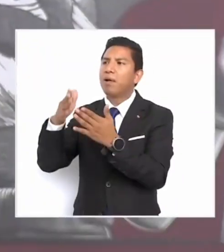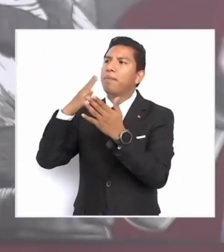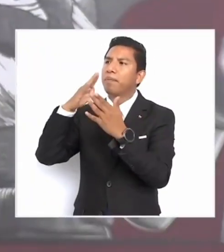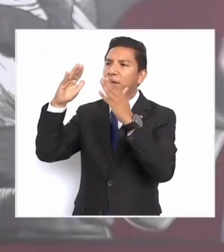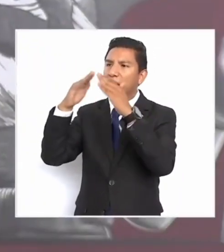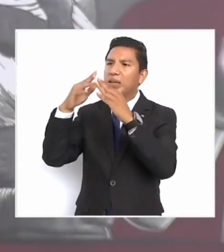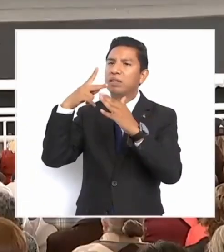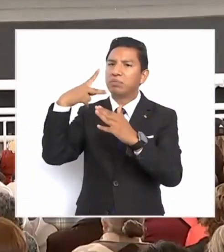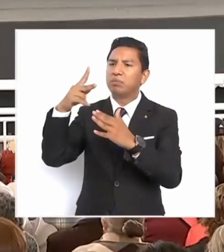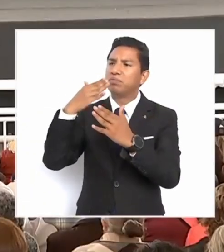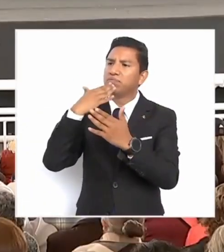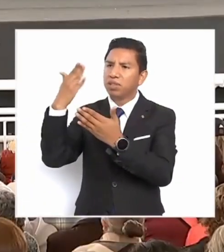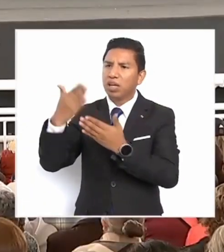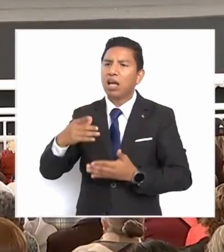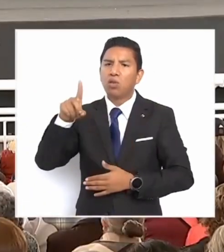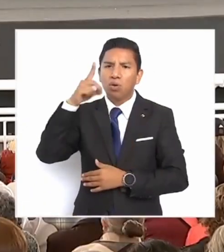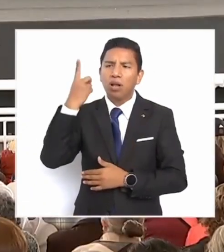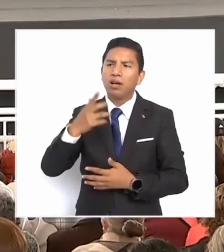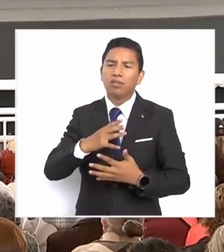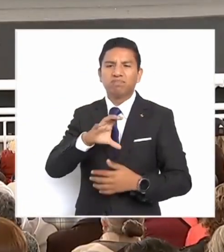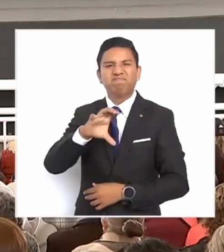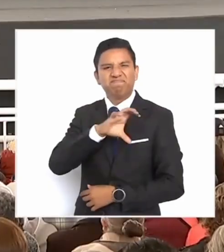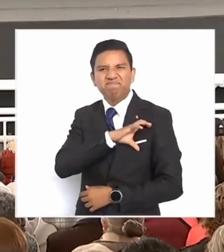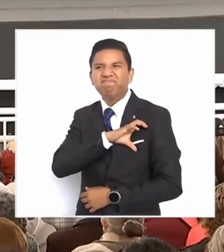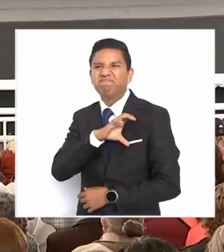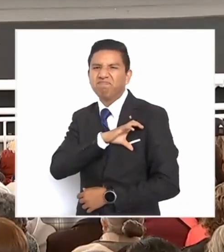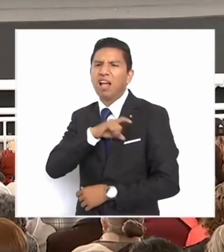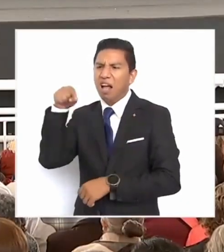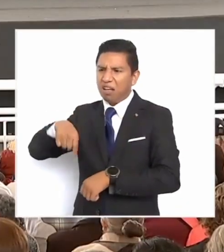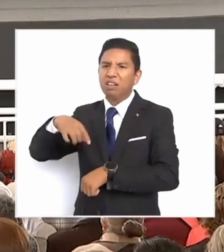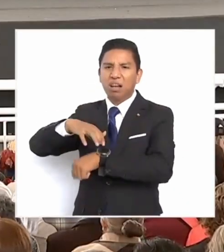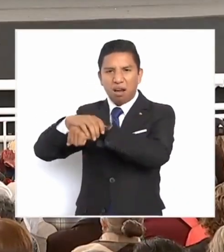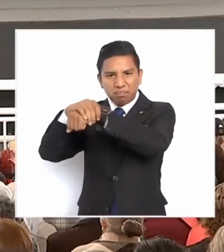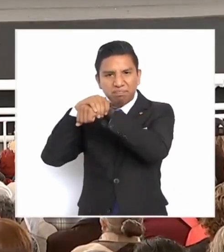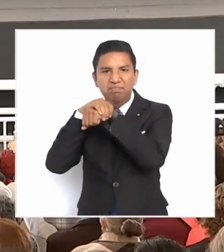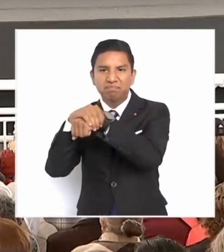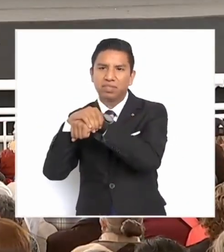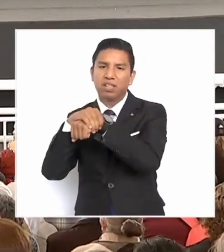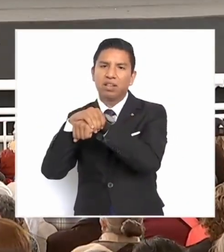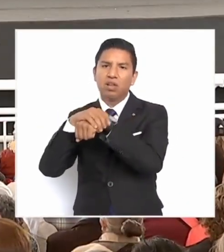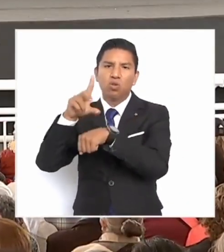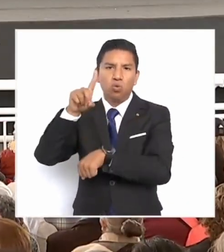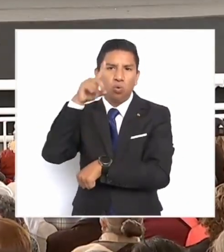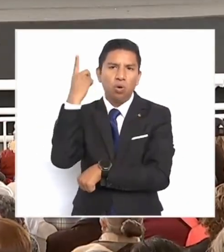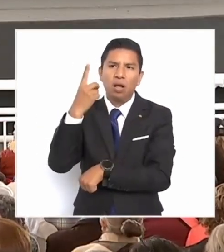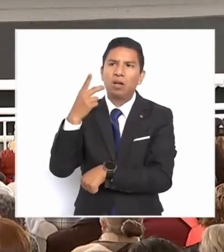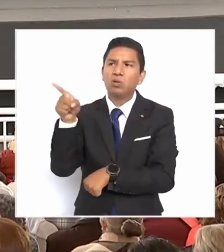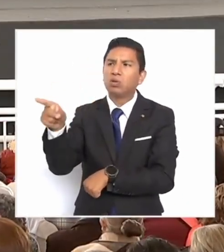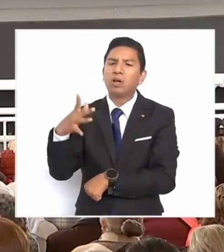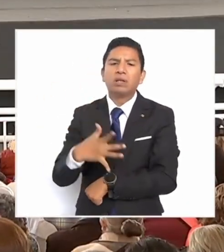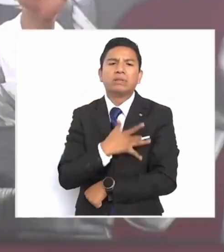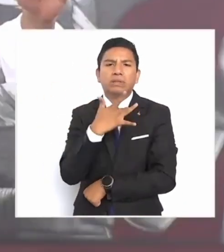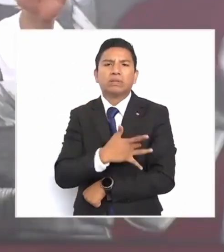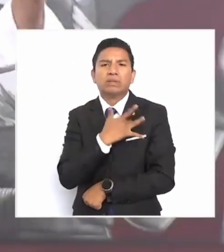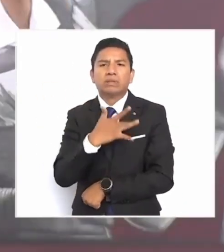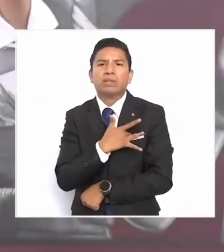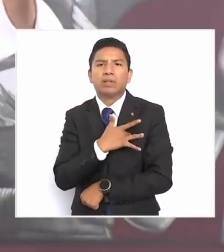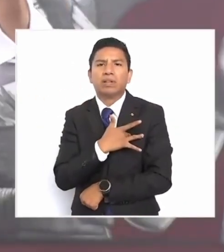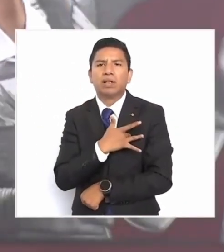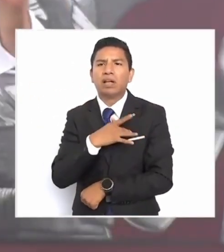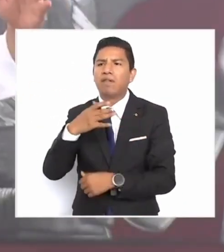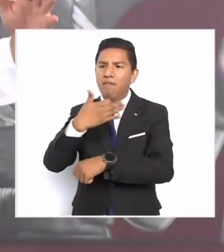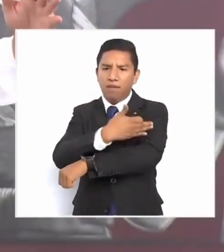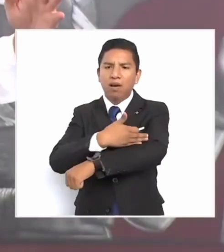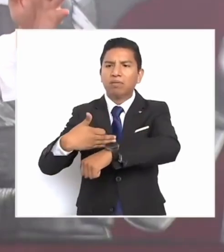la presidenta! En Durango la queremos, en Durango tiene amigos, en Durango siéntase como con